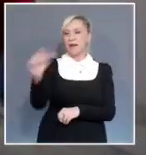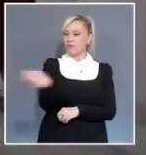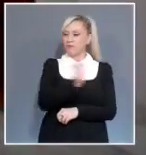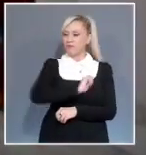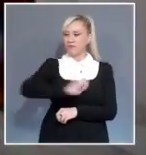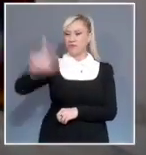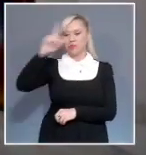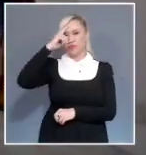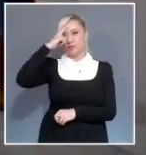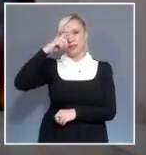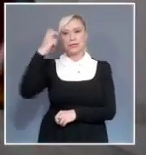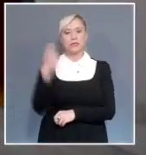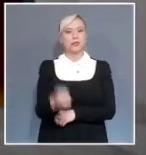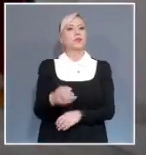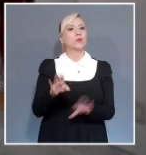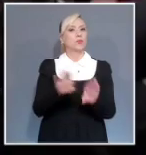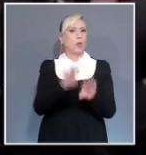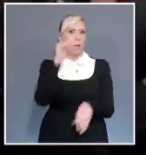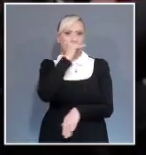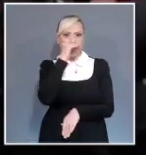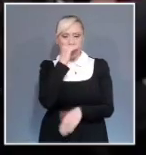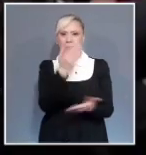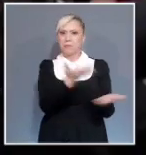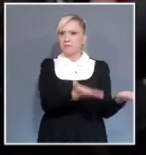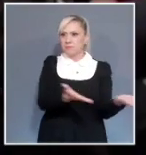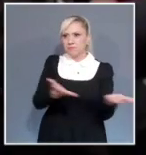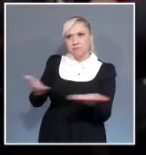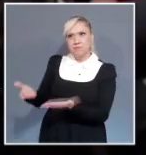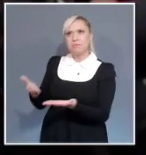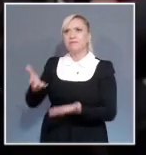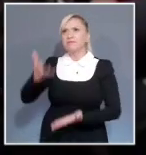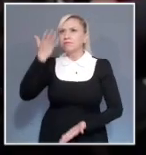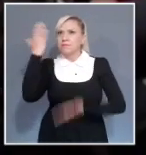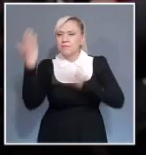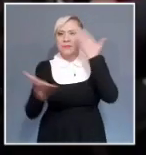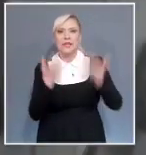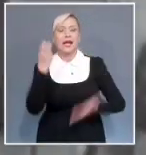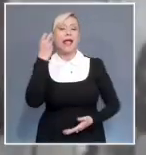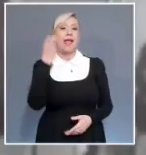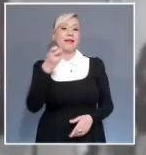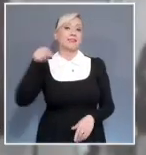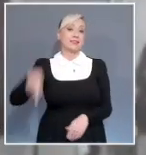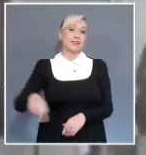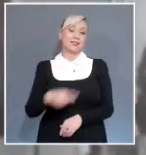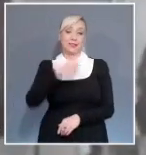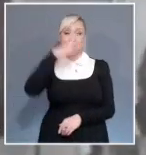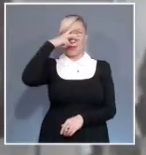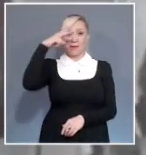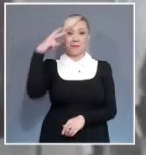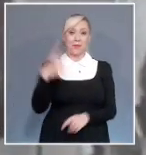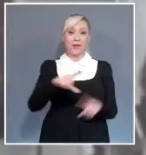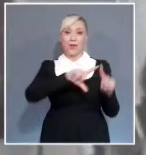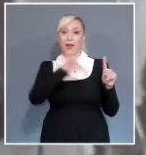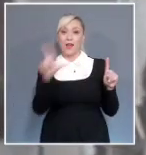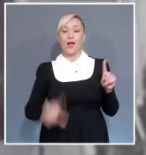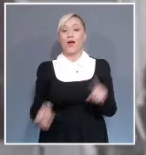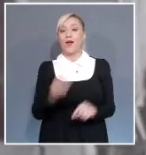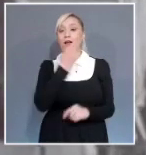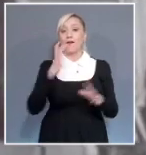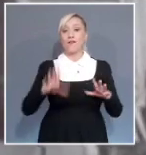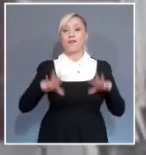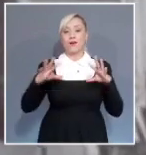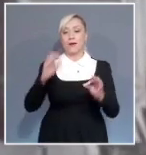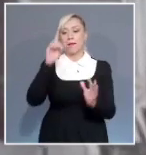manera gratuita, libre y abierta. Y esa es la misión del Colegio Nacional, fundado en 1943 en el